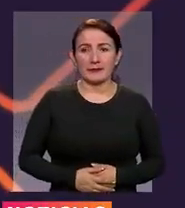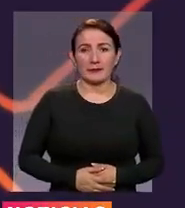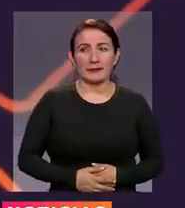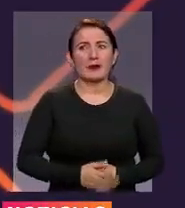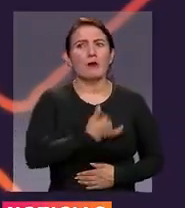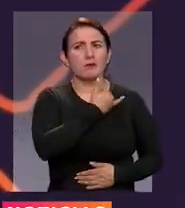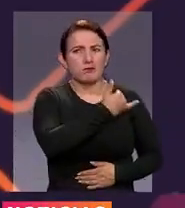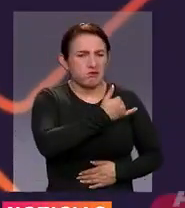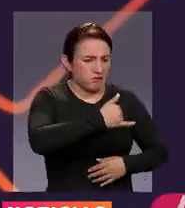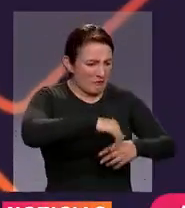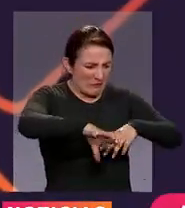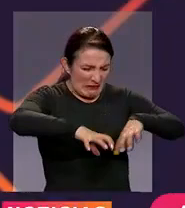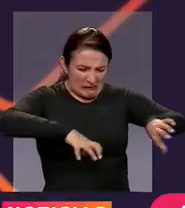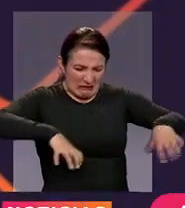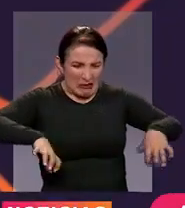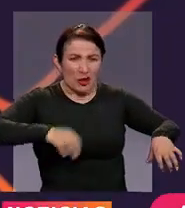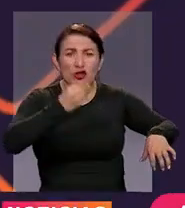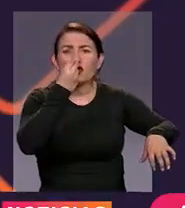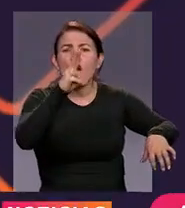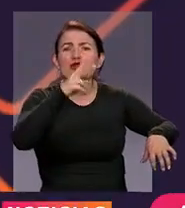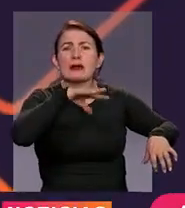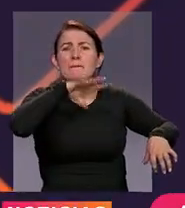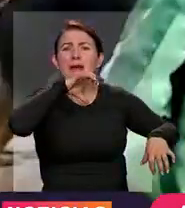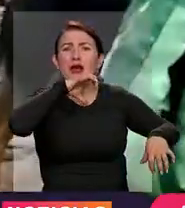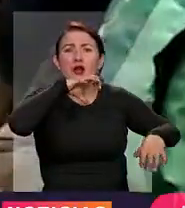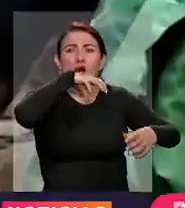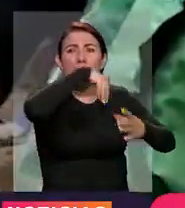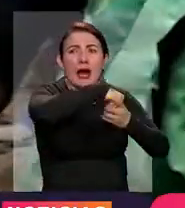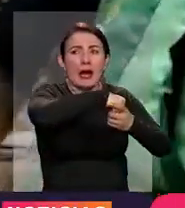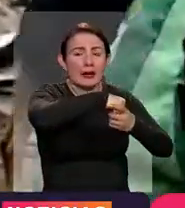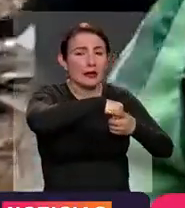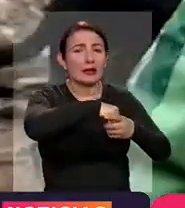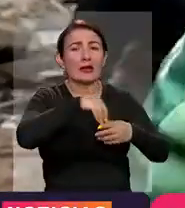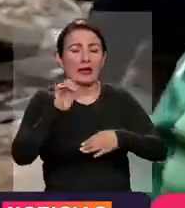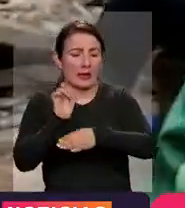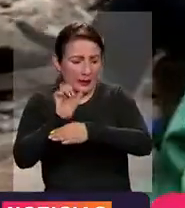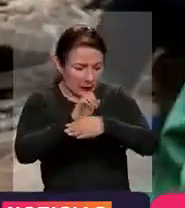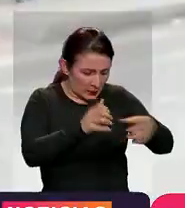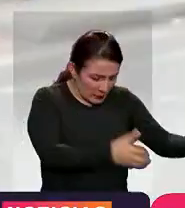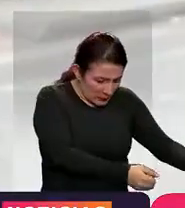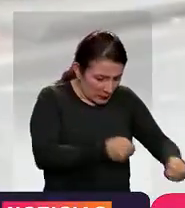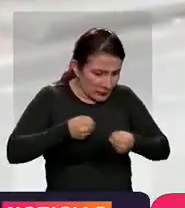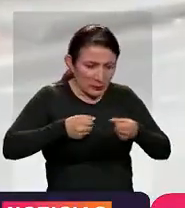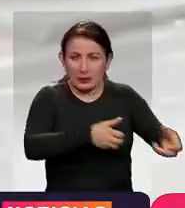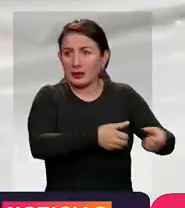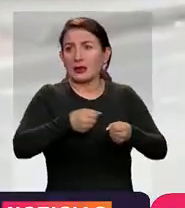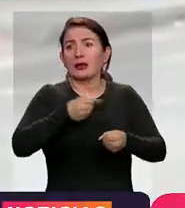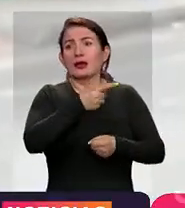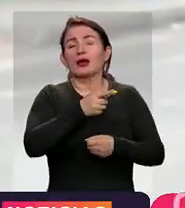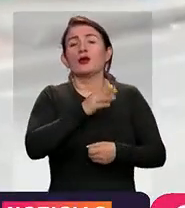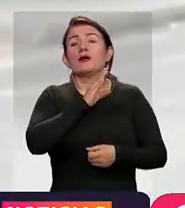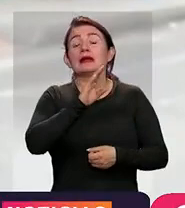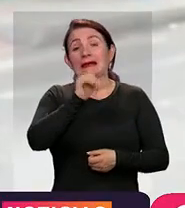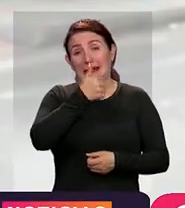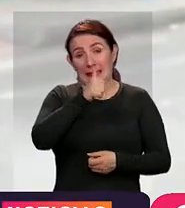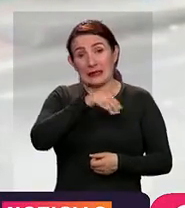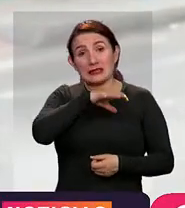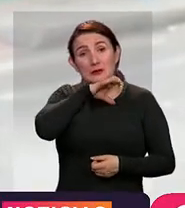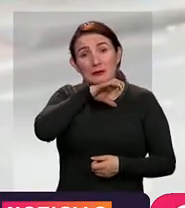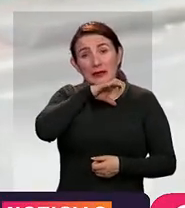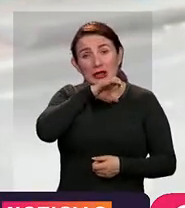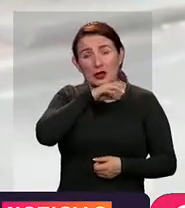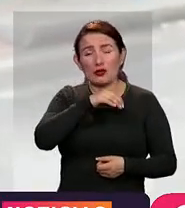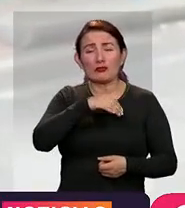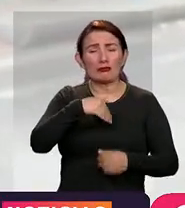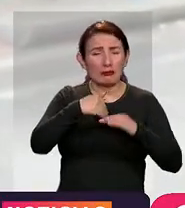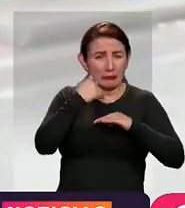Así se encontraban los 12 perros que fueron encontrados y aprehendidos por las entidades en Bosa. En el lugar se encontraron 10 perros adultos entre